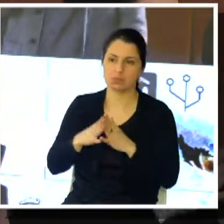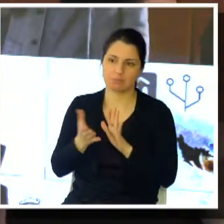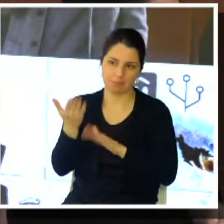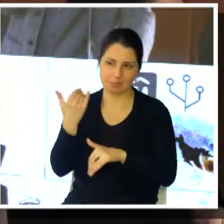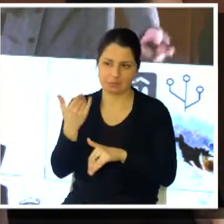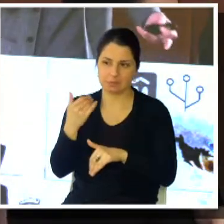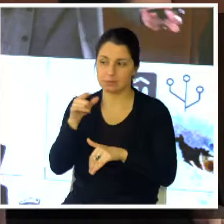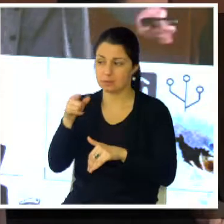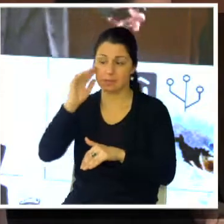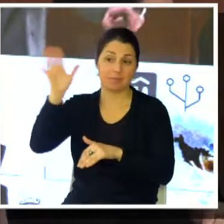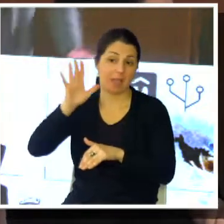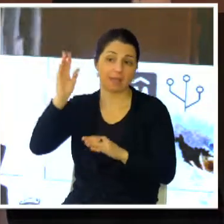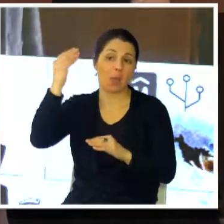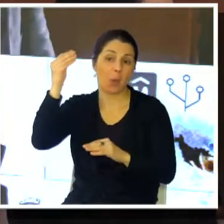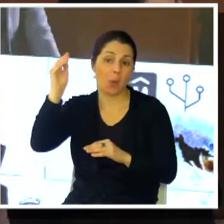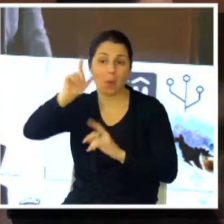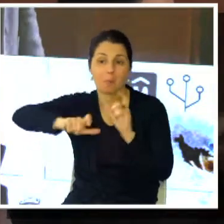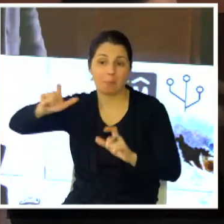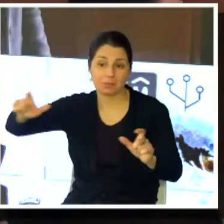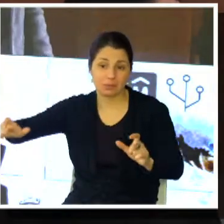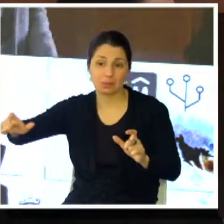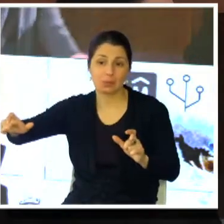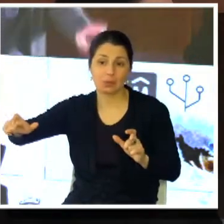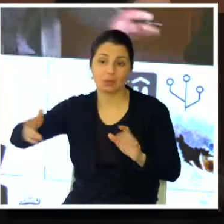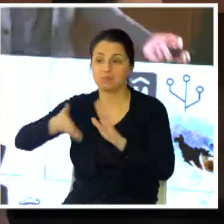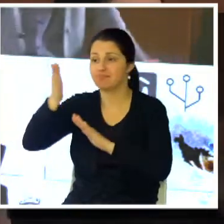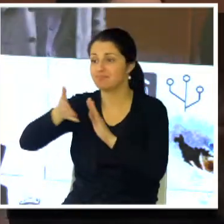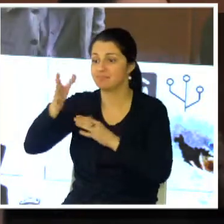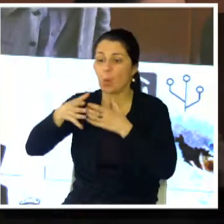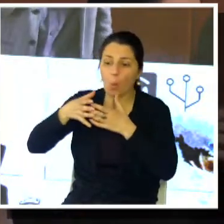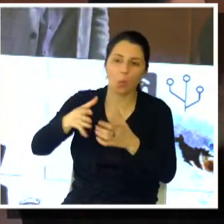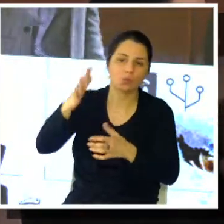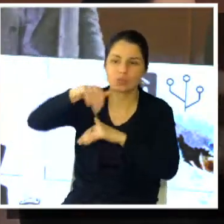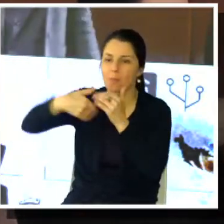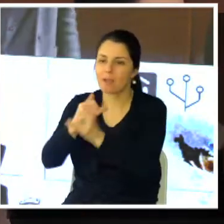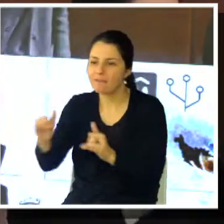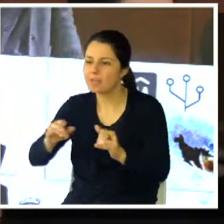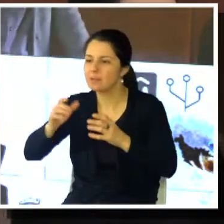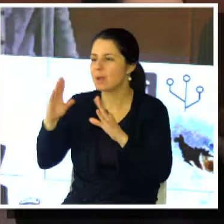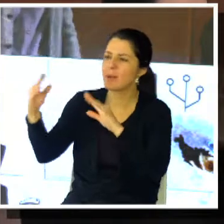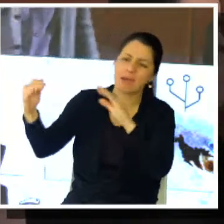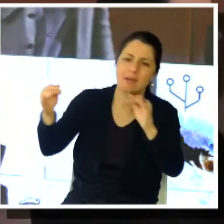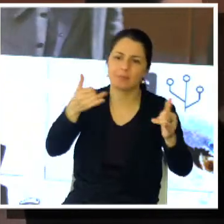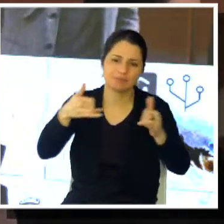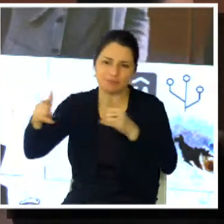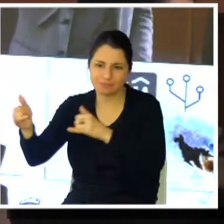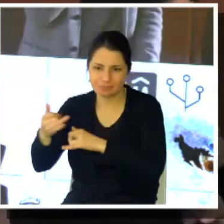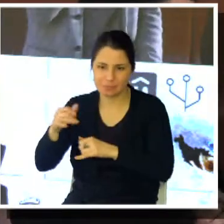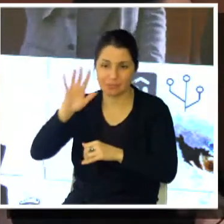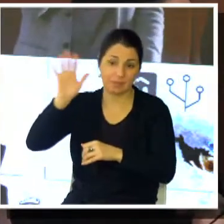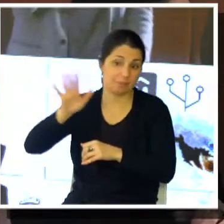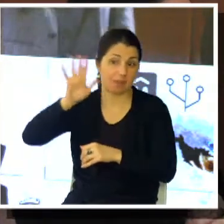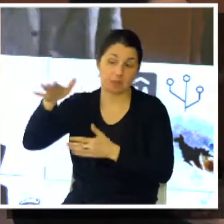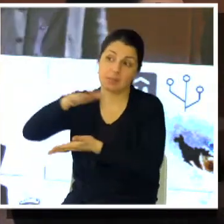Y es así, imagínense esta juventud ahí saliendo toda junta a las 5 de la mañana de un boliche o a las 6, en algún estado